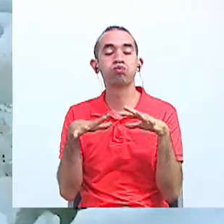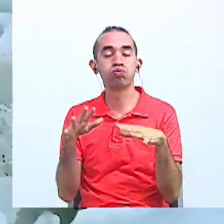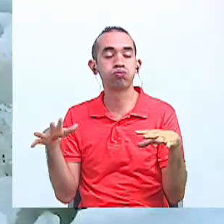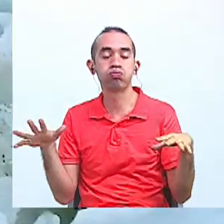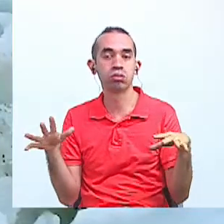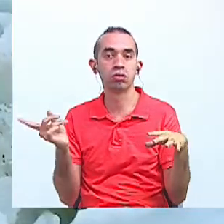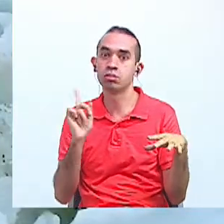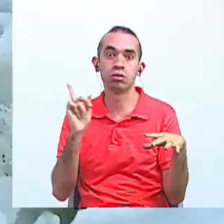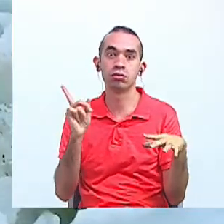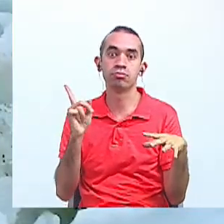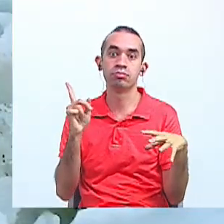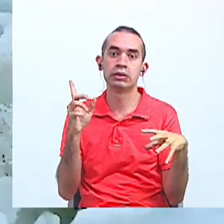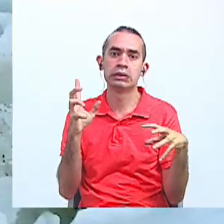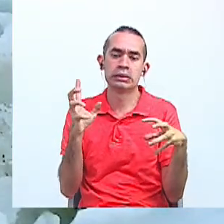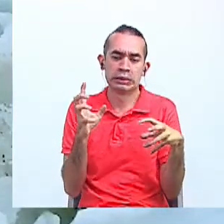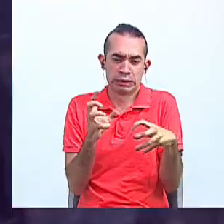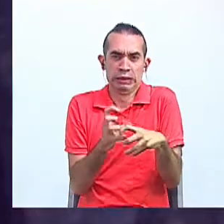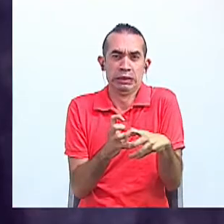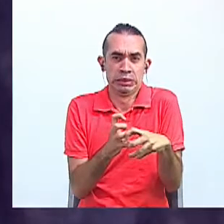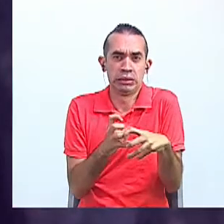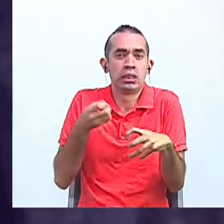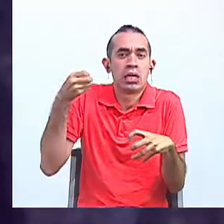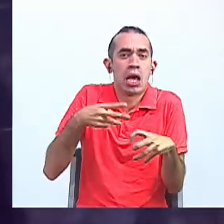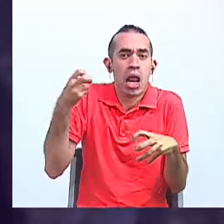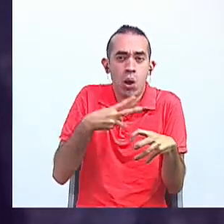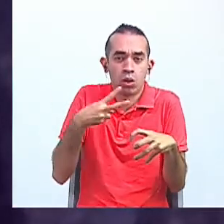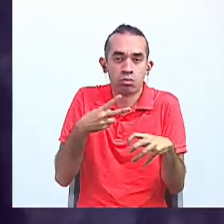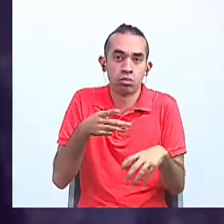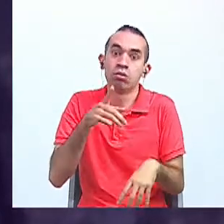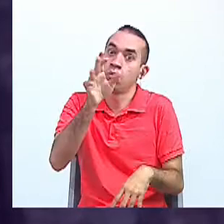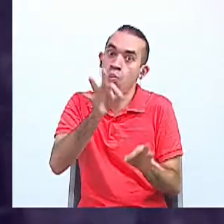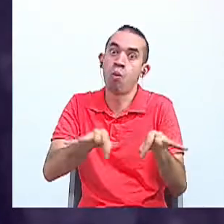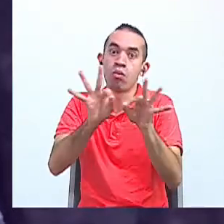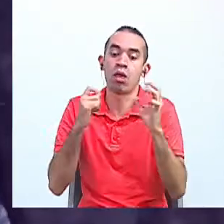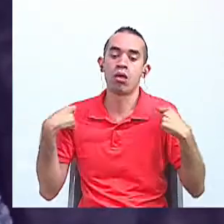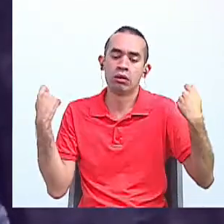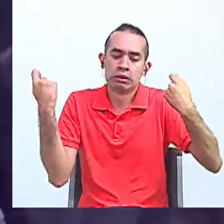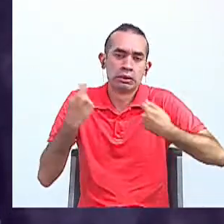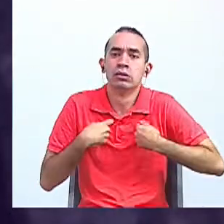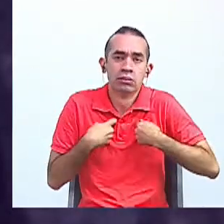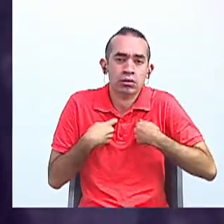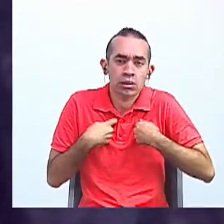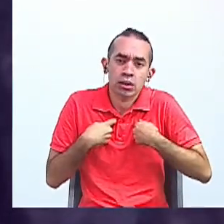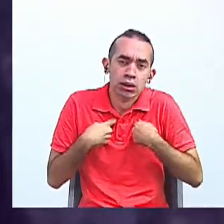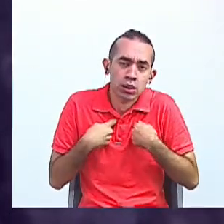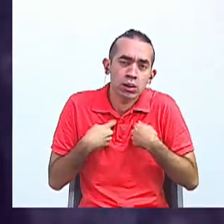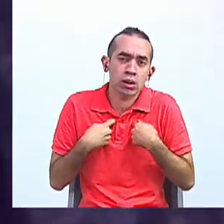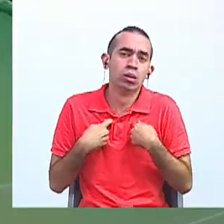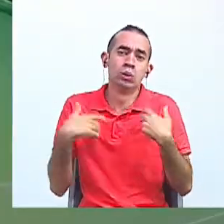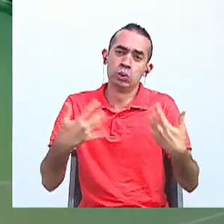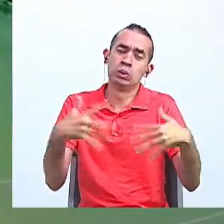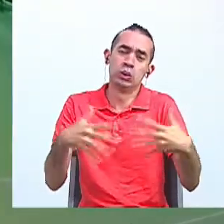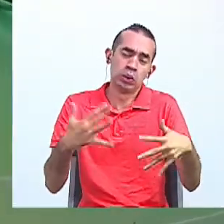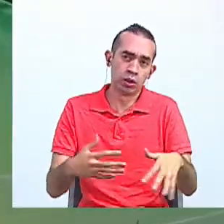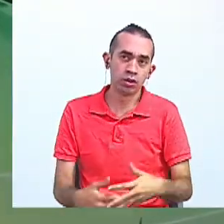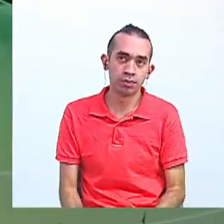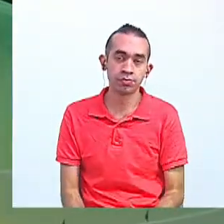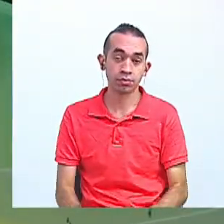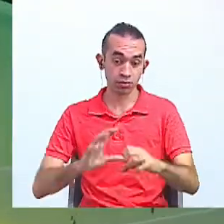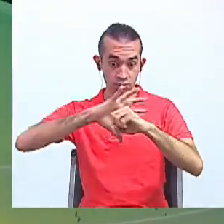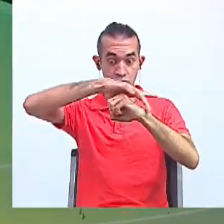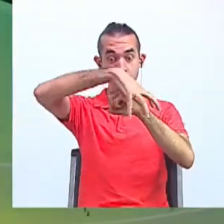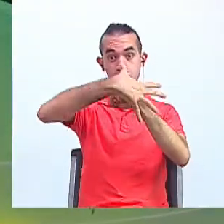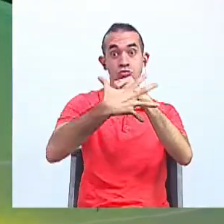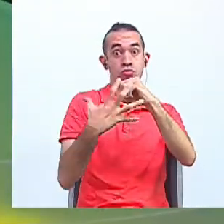que quede se volvería hielo. Ten a la mano un abrigo, porque se va a poner muy frío. Sin una atmósfera